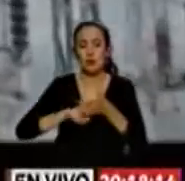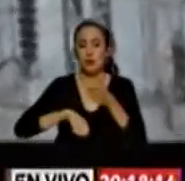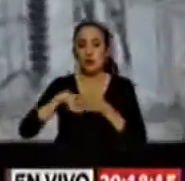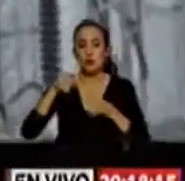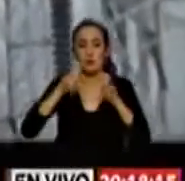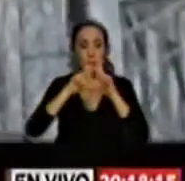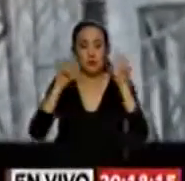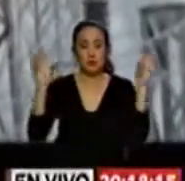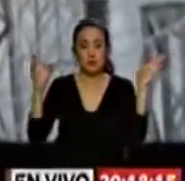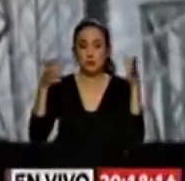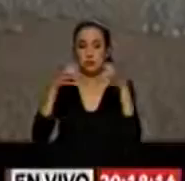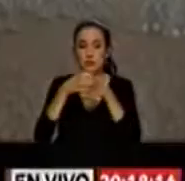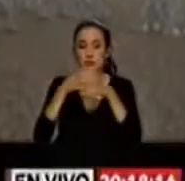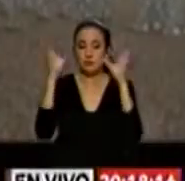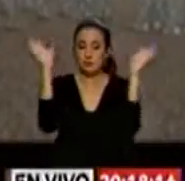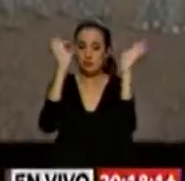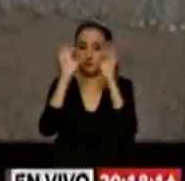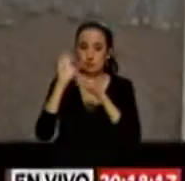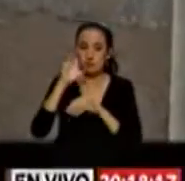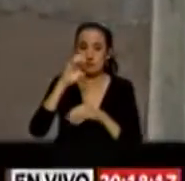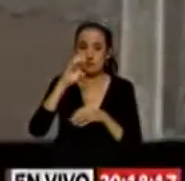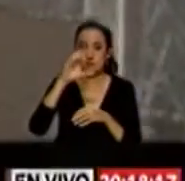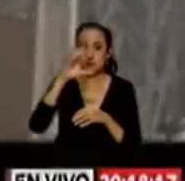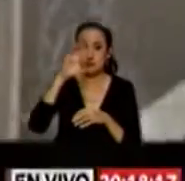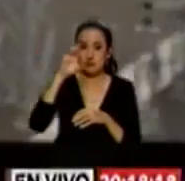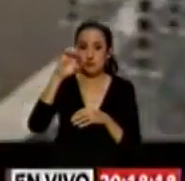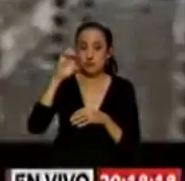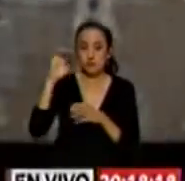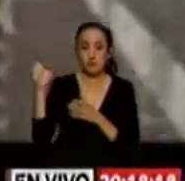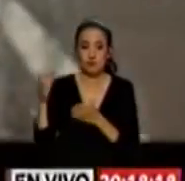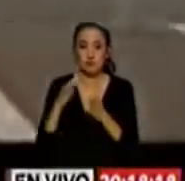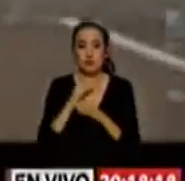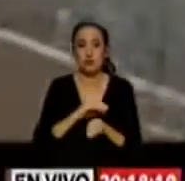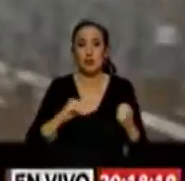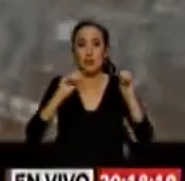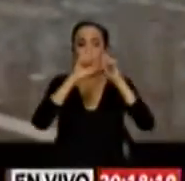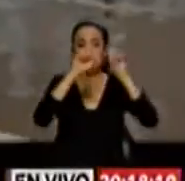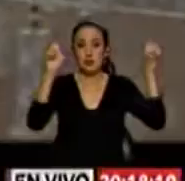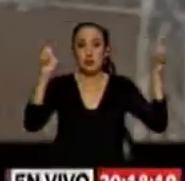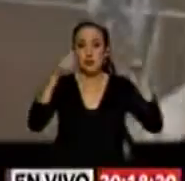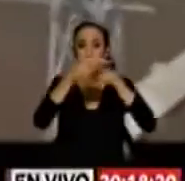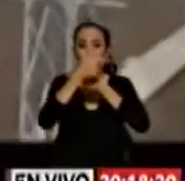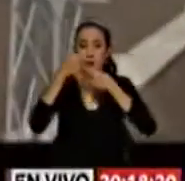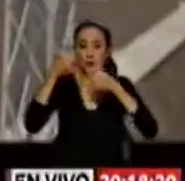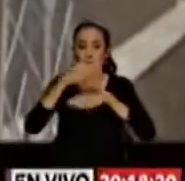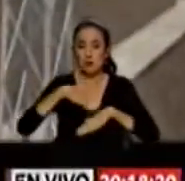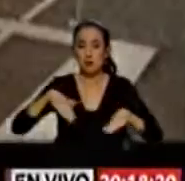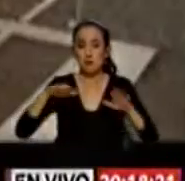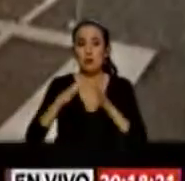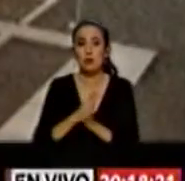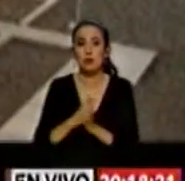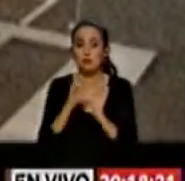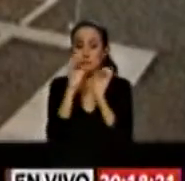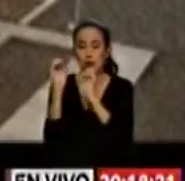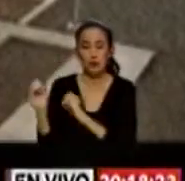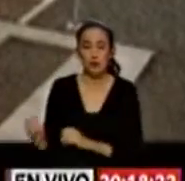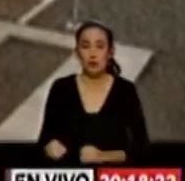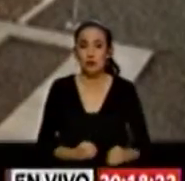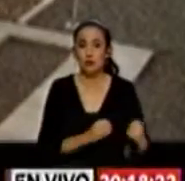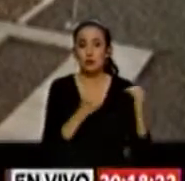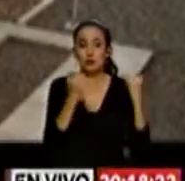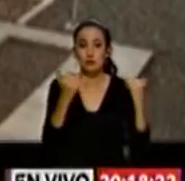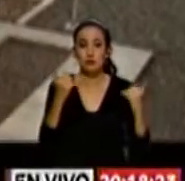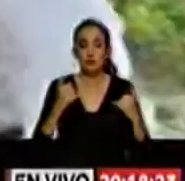estratégica Corporación Eléctrica del Ecuador, SELEC, y las empresas Marsam y Marcomsa. El órgano de control, en su